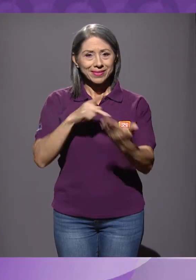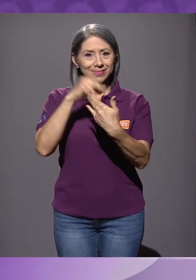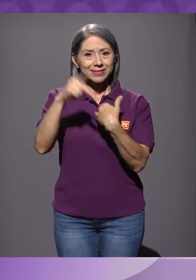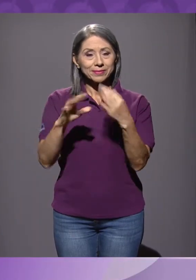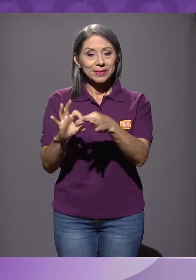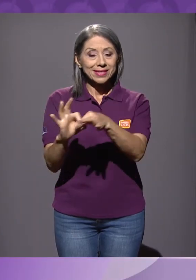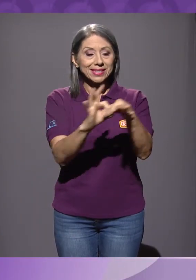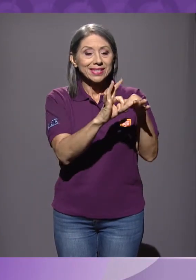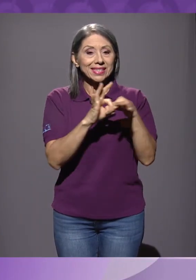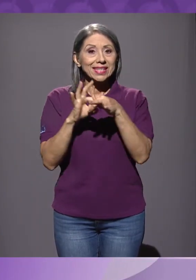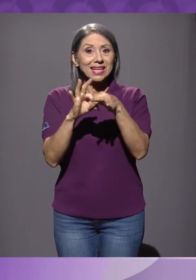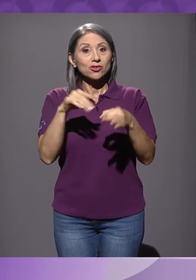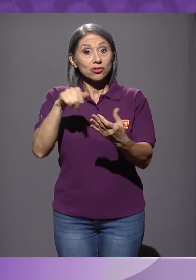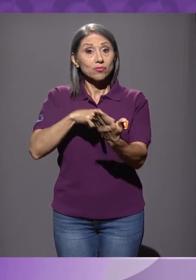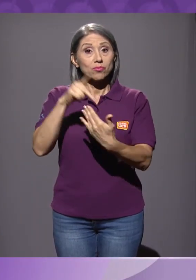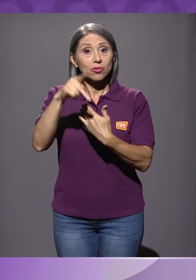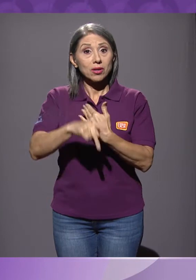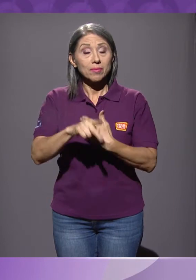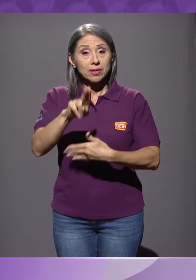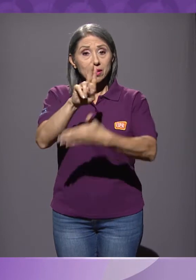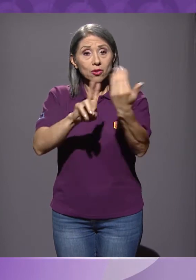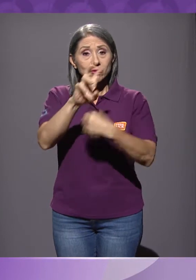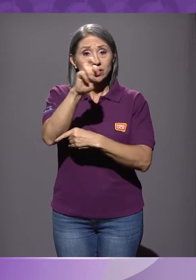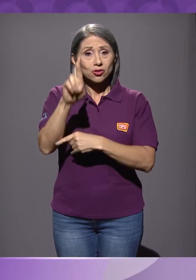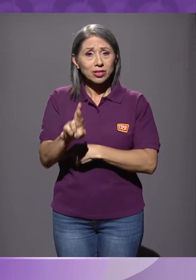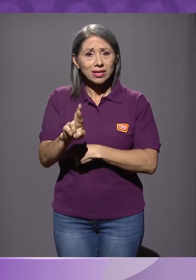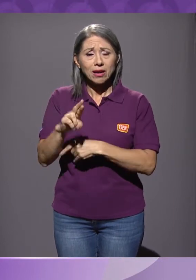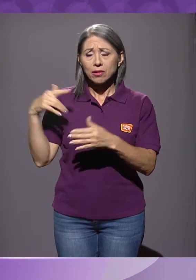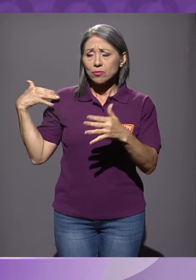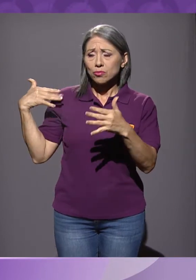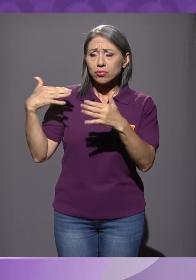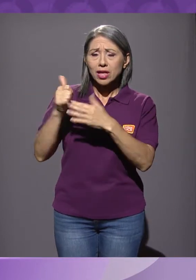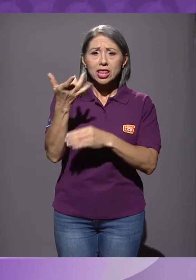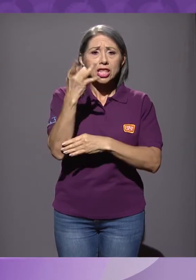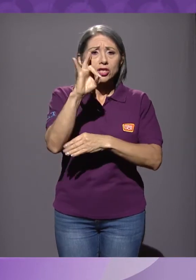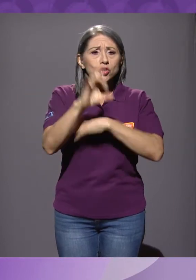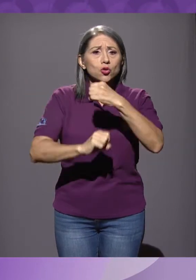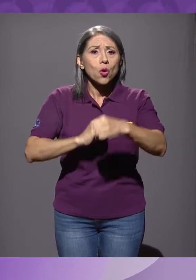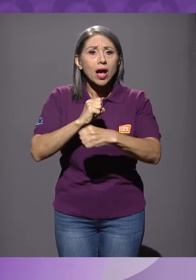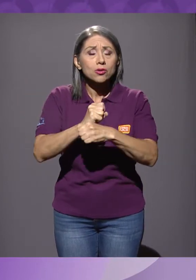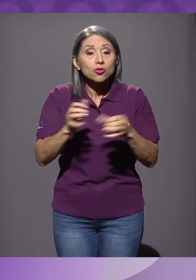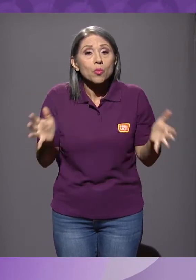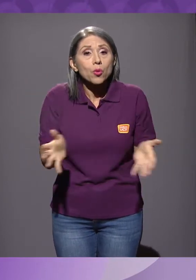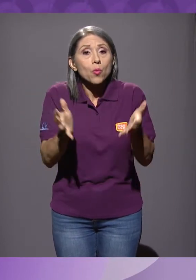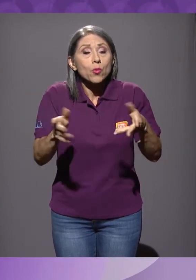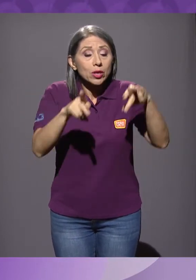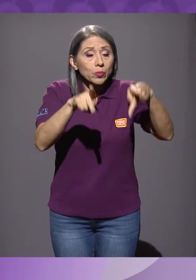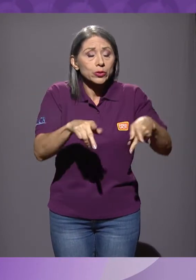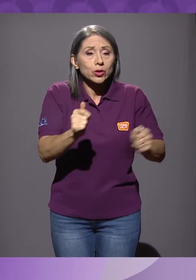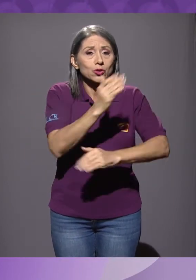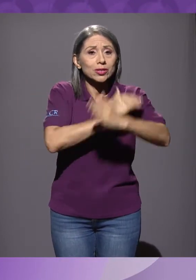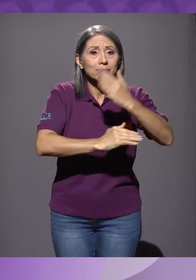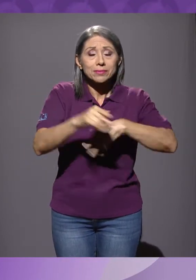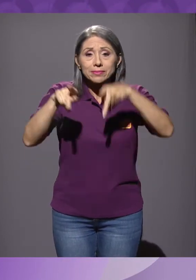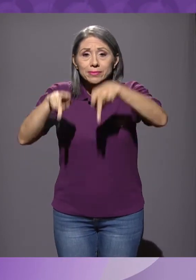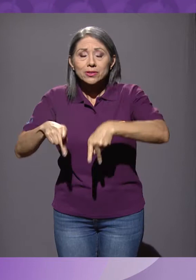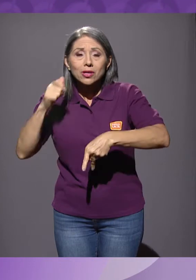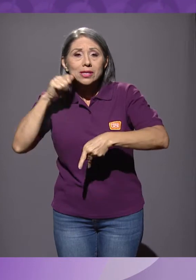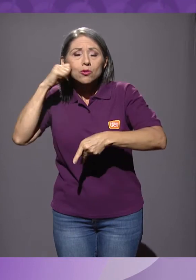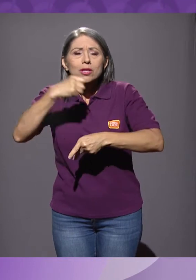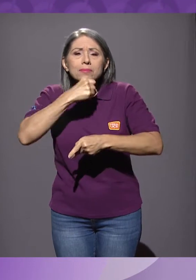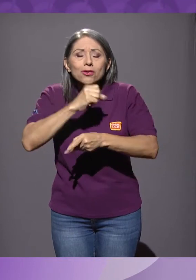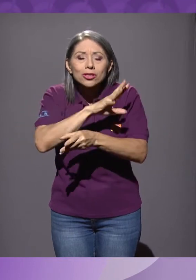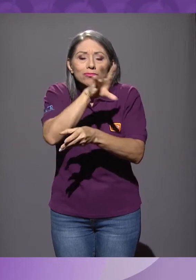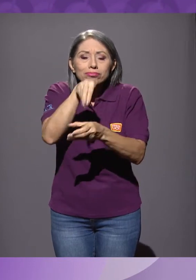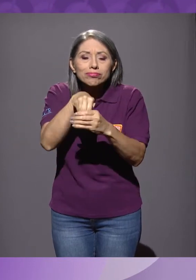Nexos es una producción de la Universidad de Costa Rica con 18 años promoviendo la inclusión de las personas con discapacidad y personas adultas